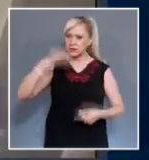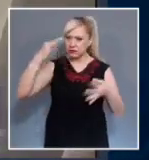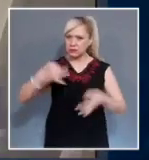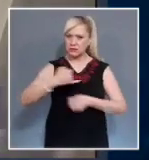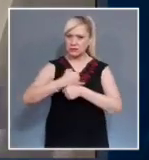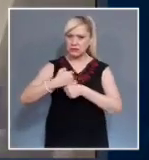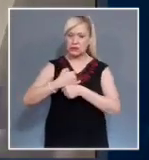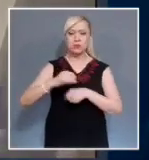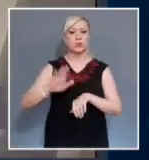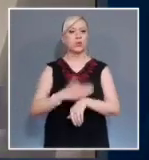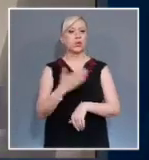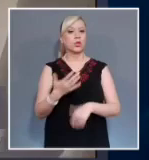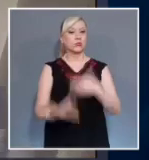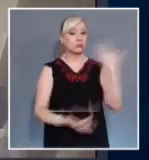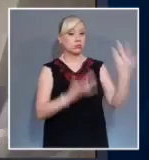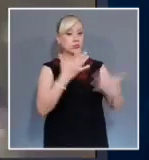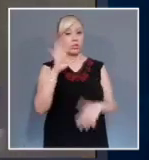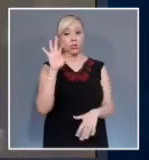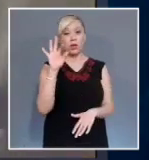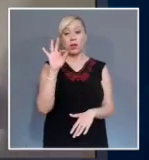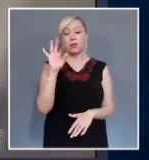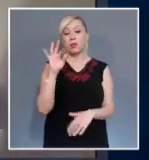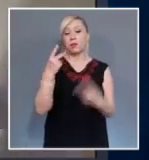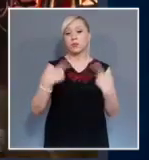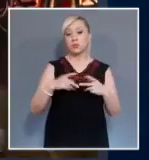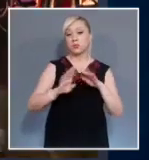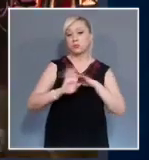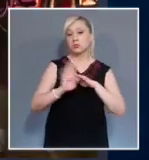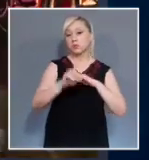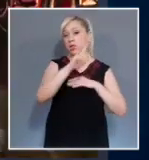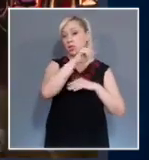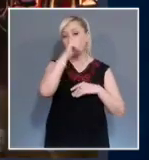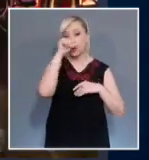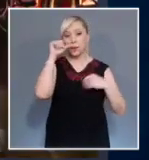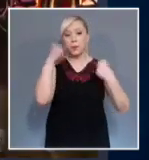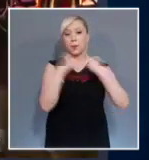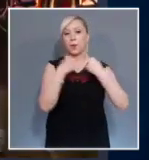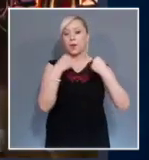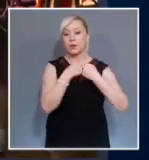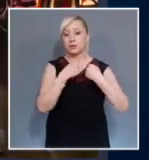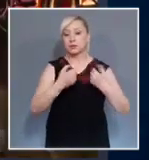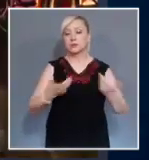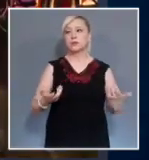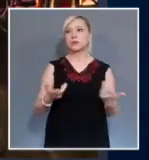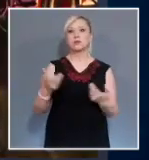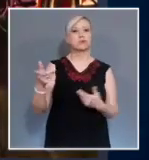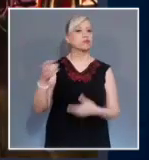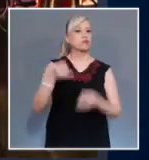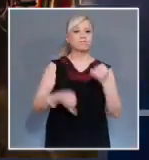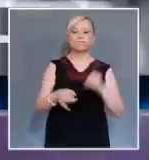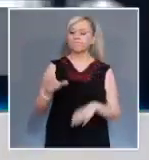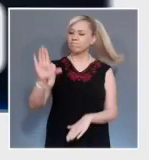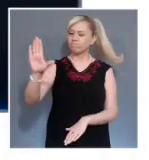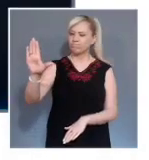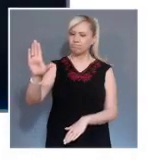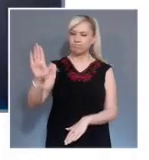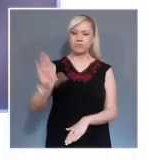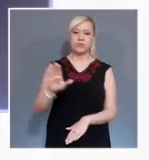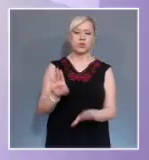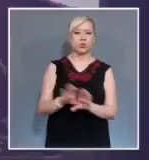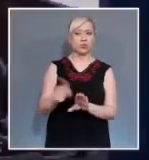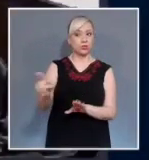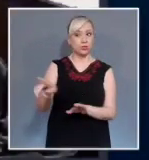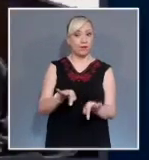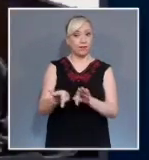perdieron la vida 40 migrantes el juez Federal de control negó la petición de separarlo temporalmente del cargo